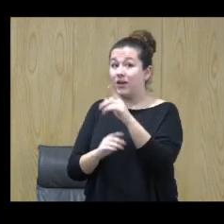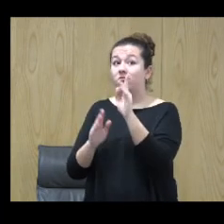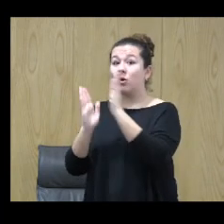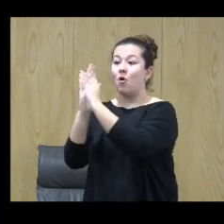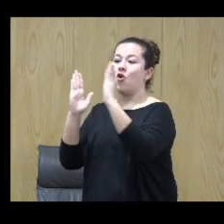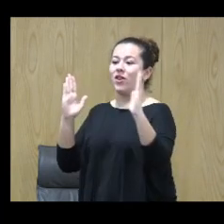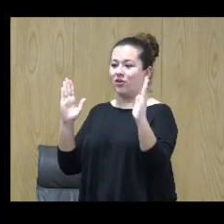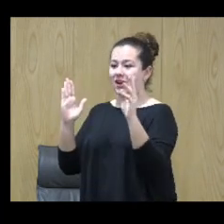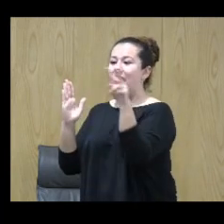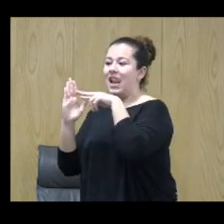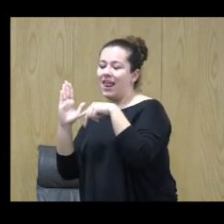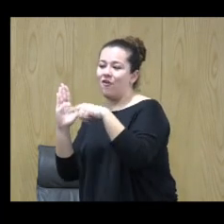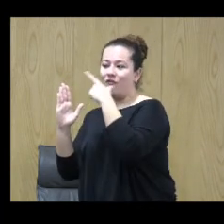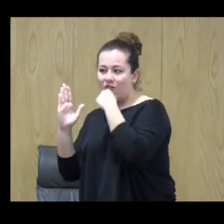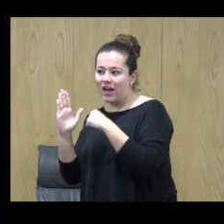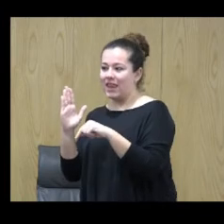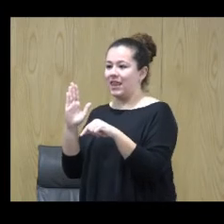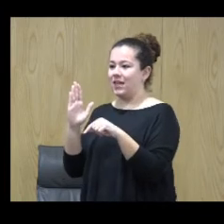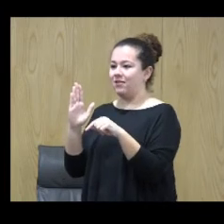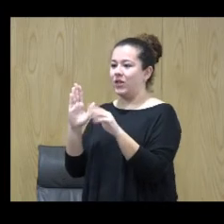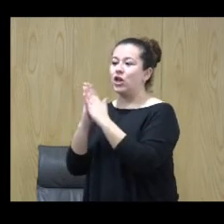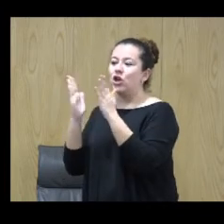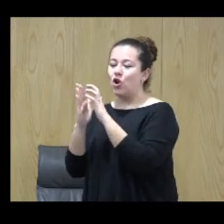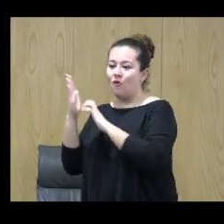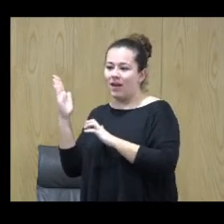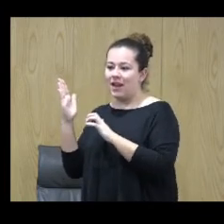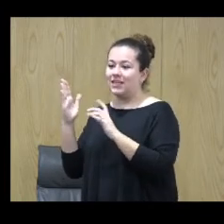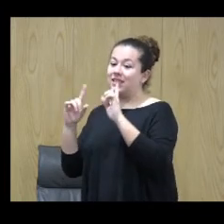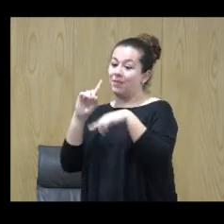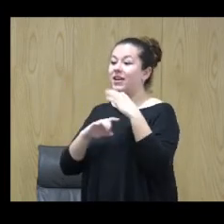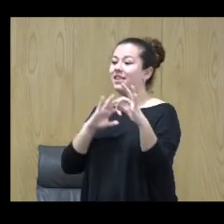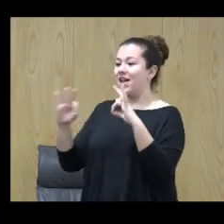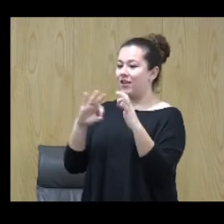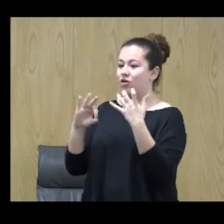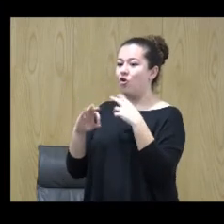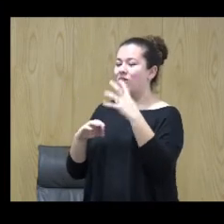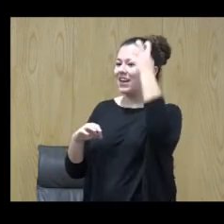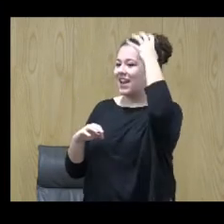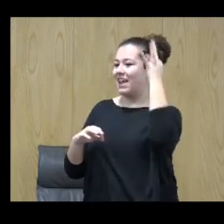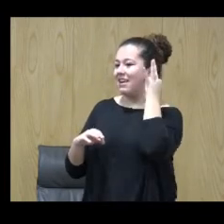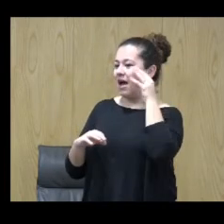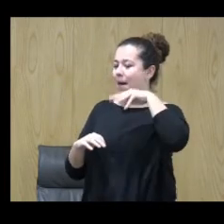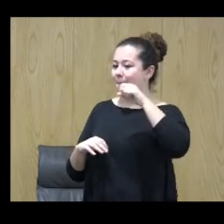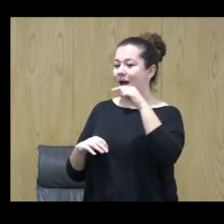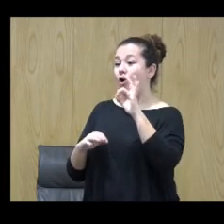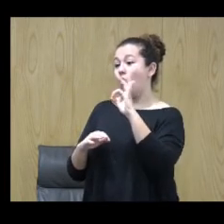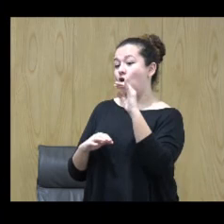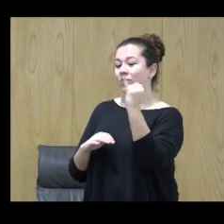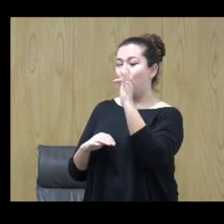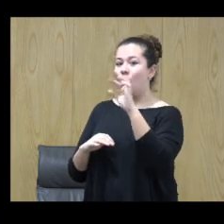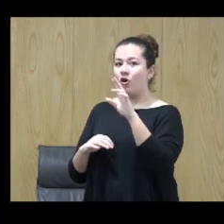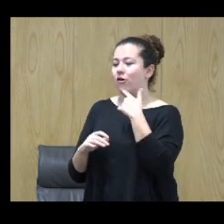Léelo Fácil, con novelas y obras de teatro como La Reina Mab o una de Jordi Sierra y Fabra o